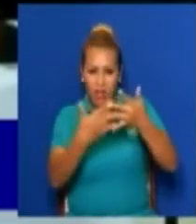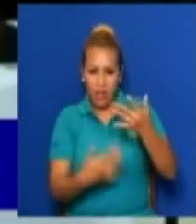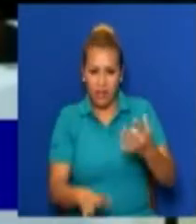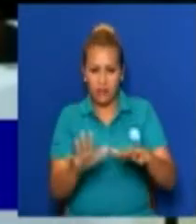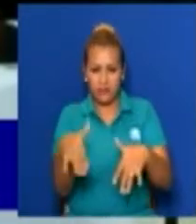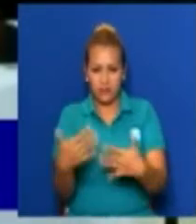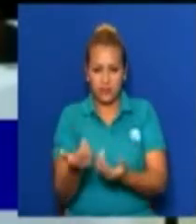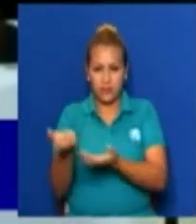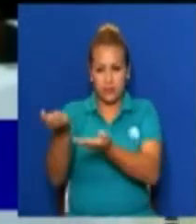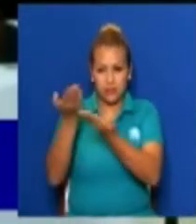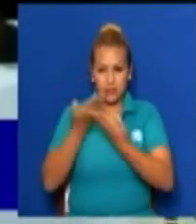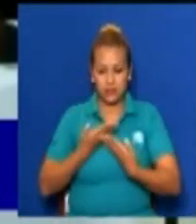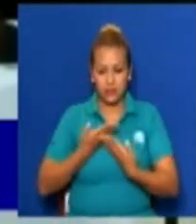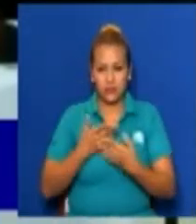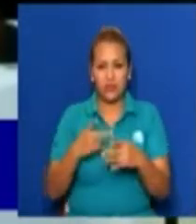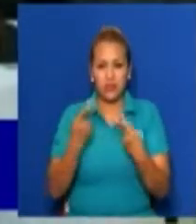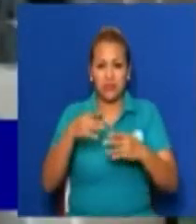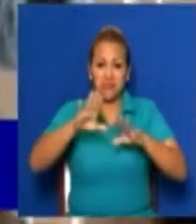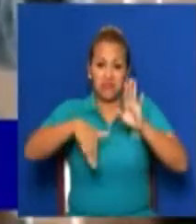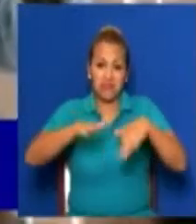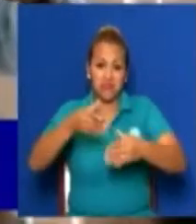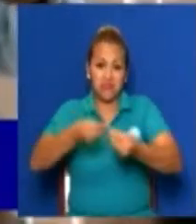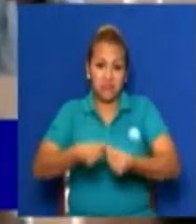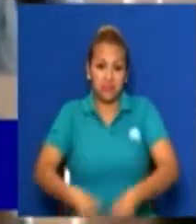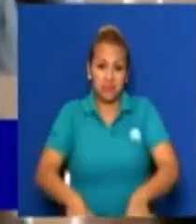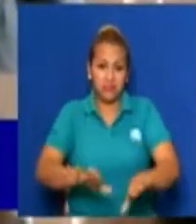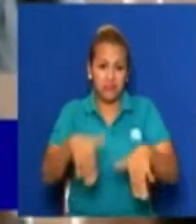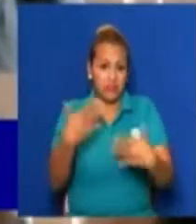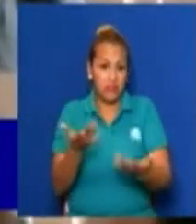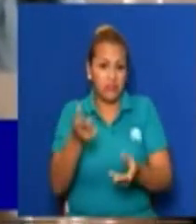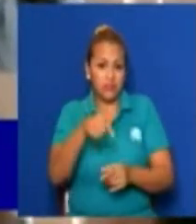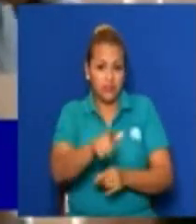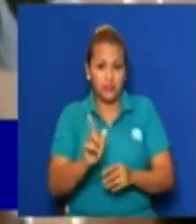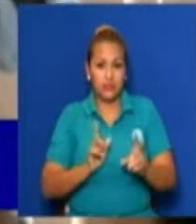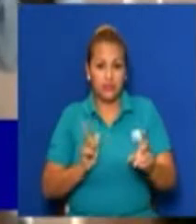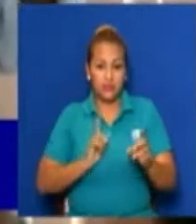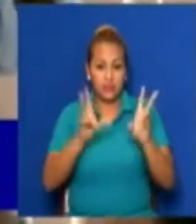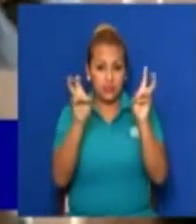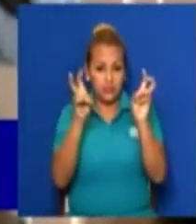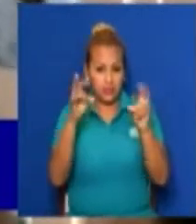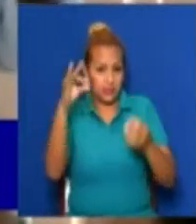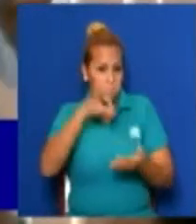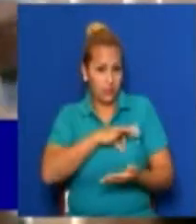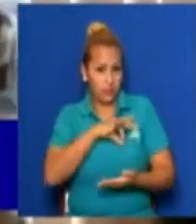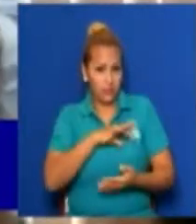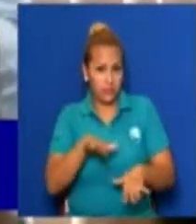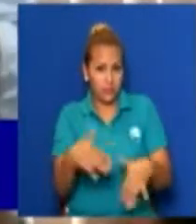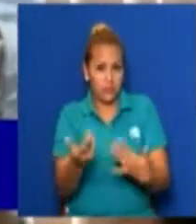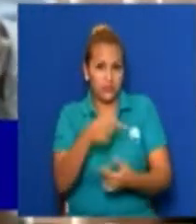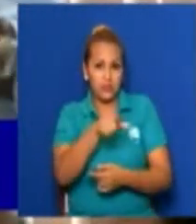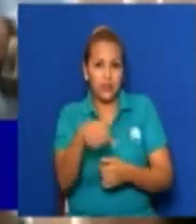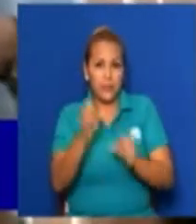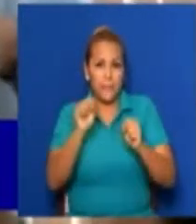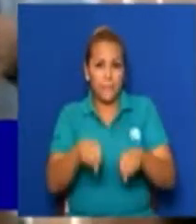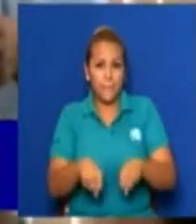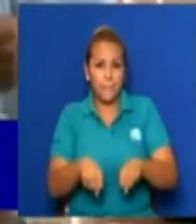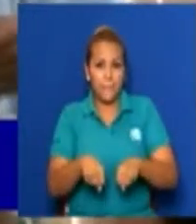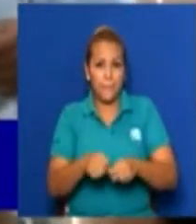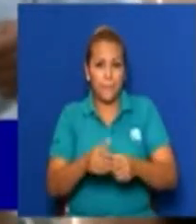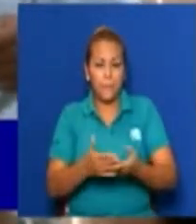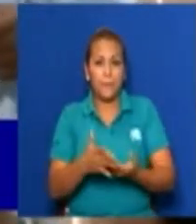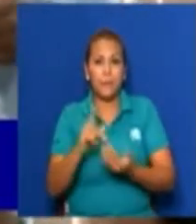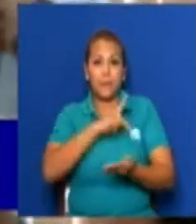los pierde. Y esto constituye salario, a la luz de la jurisprudencia laboral de nuestro país.